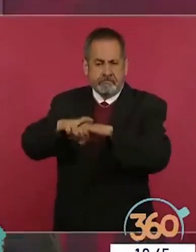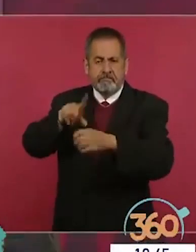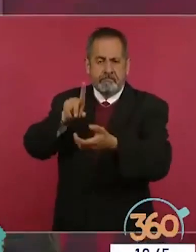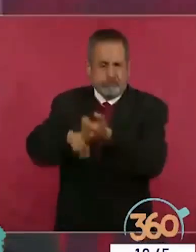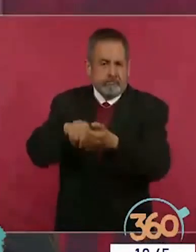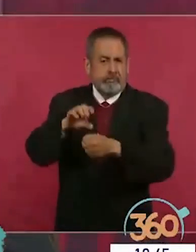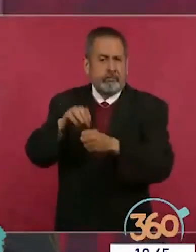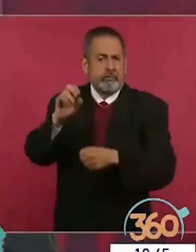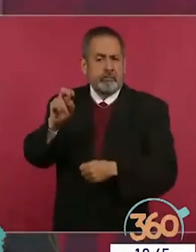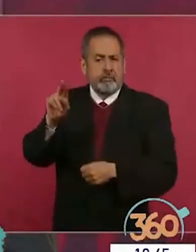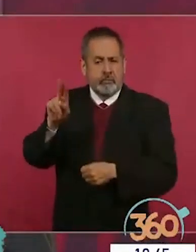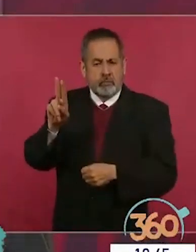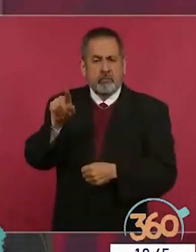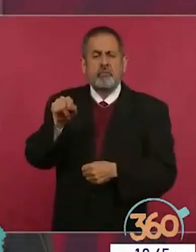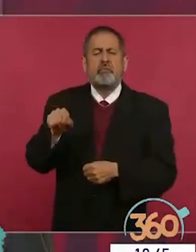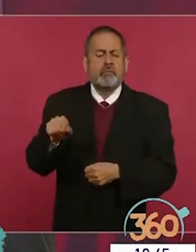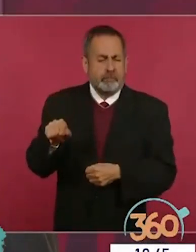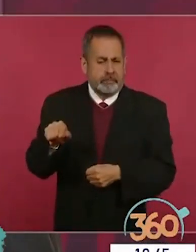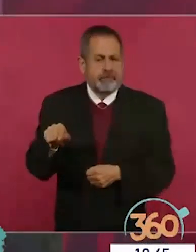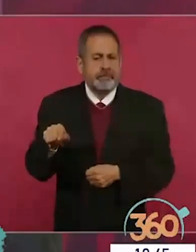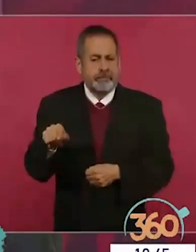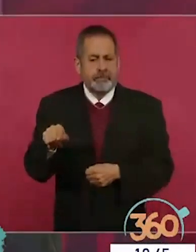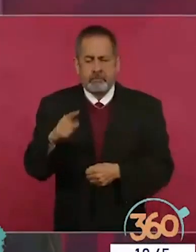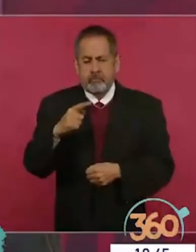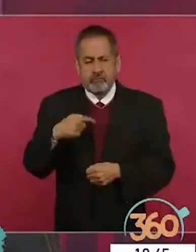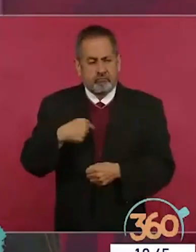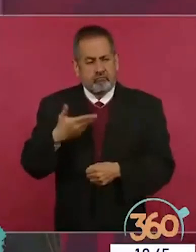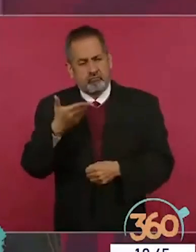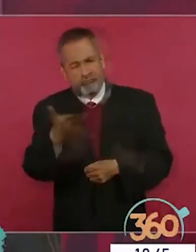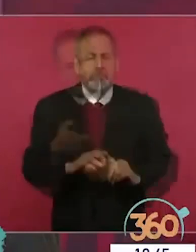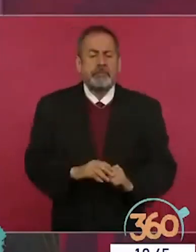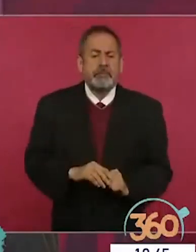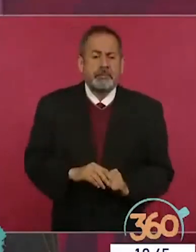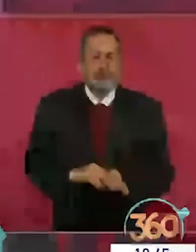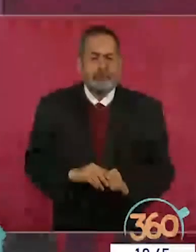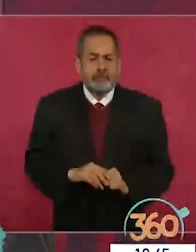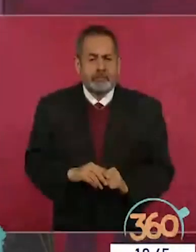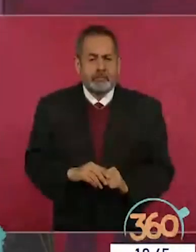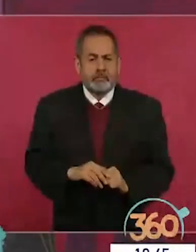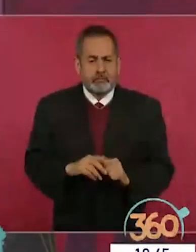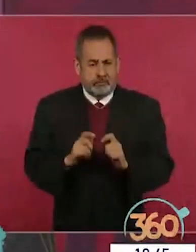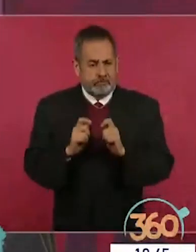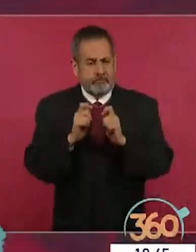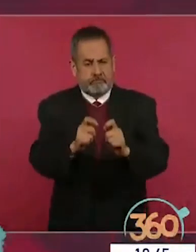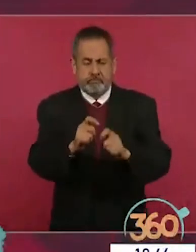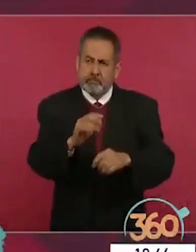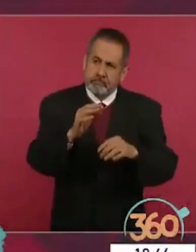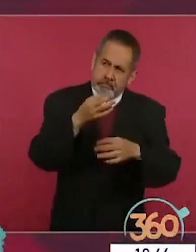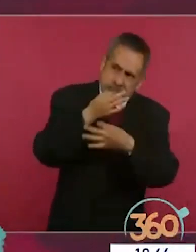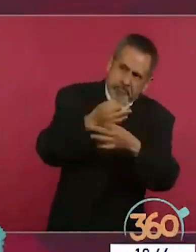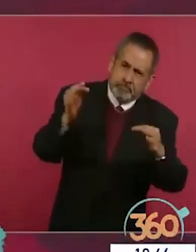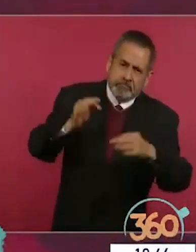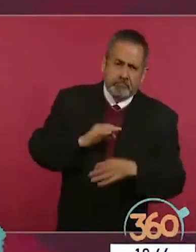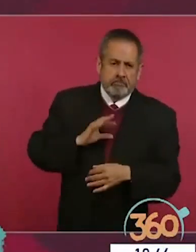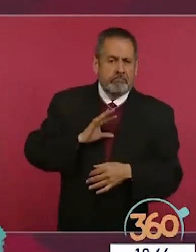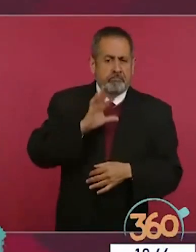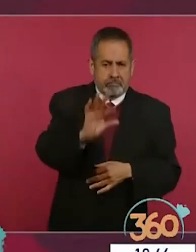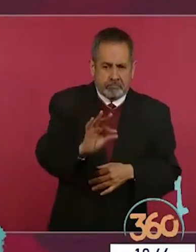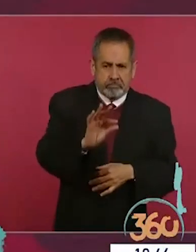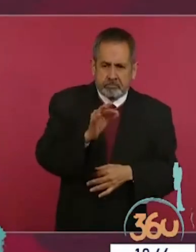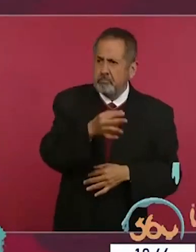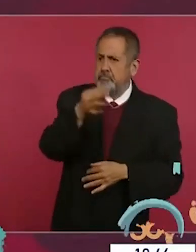ONU. Y le voy a pedir que lleve nuestro mensaje a la